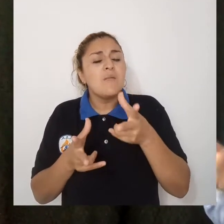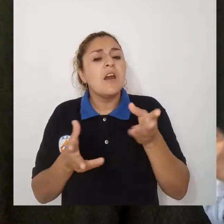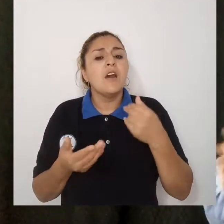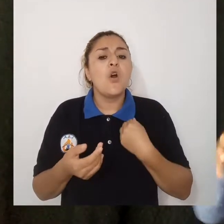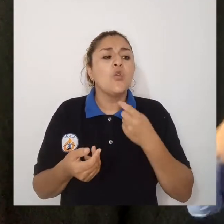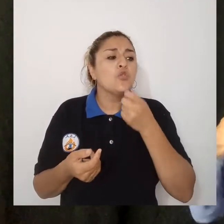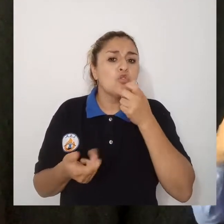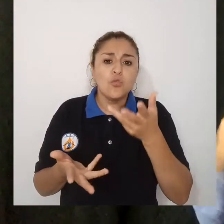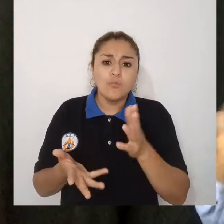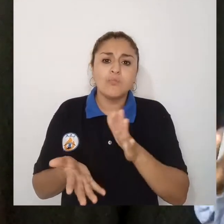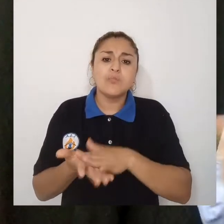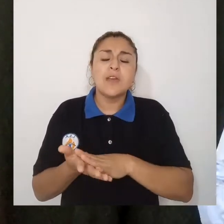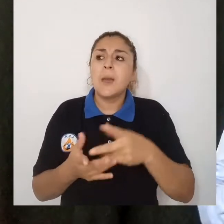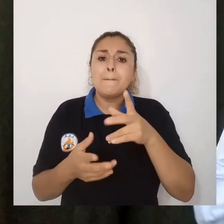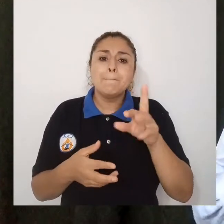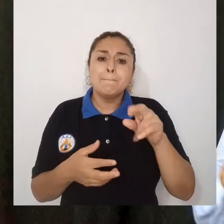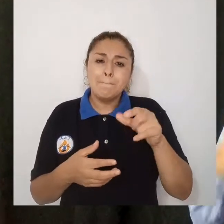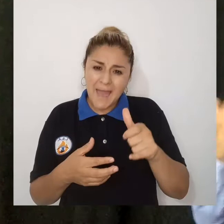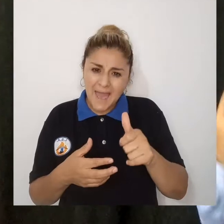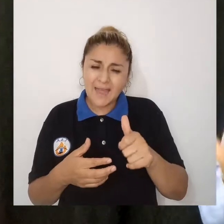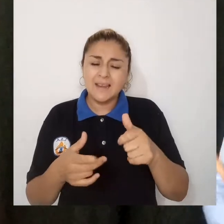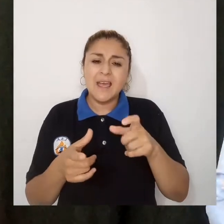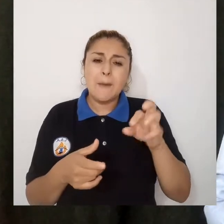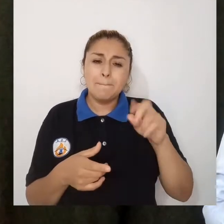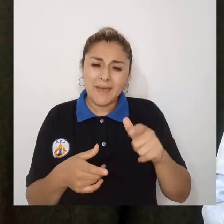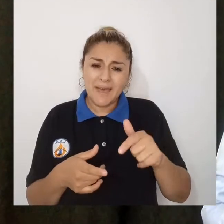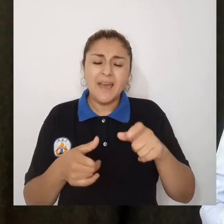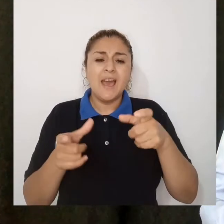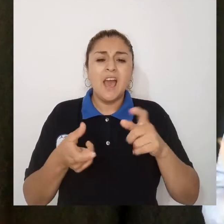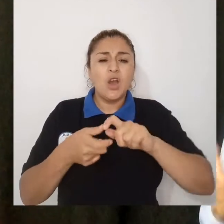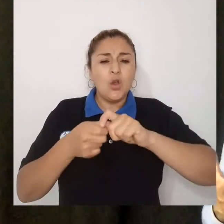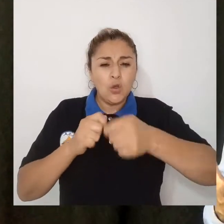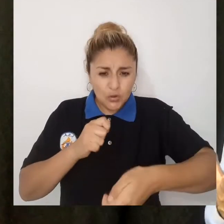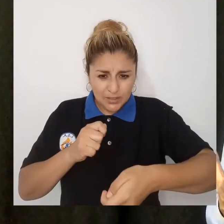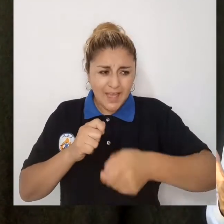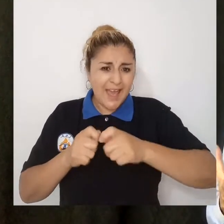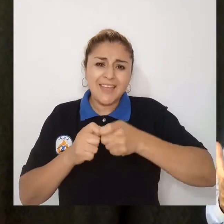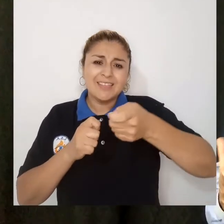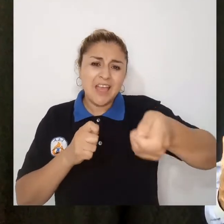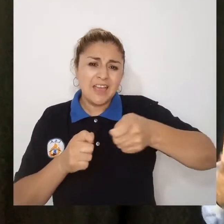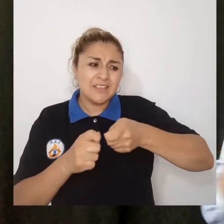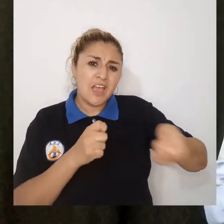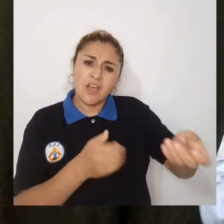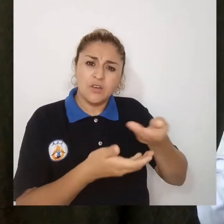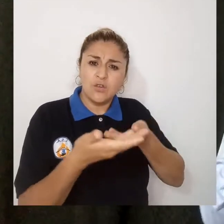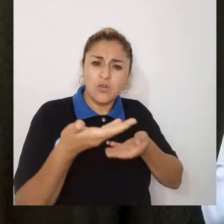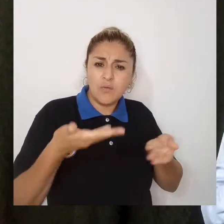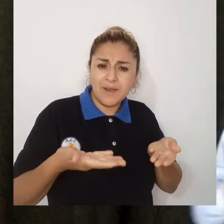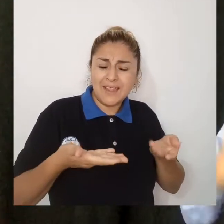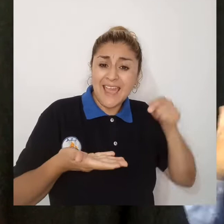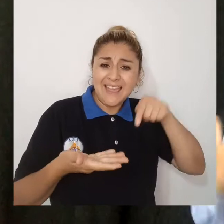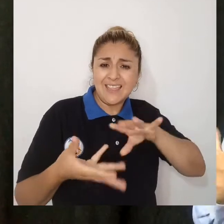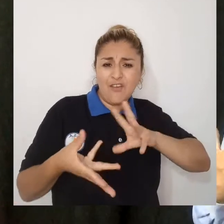el pan porque habla por un lado de tener a cristo como centro habla de algo espiritual